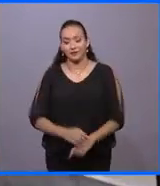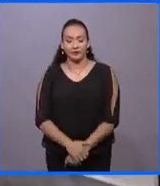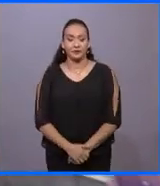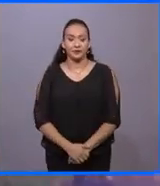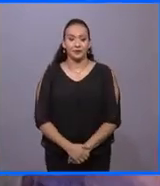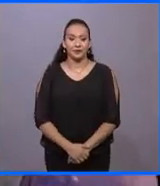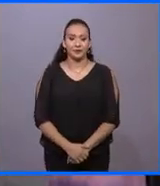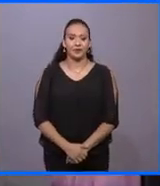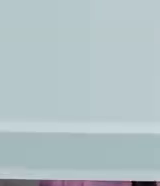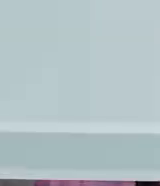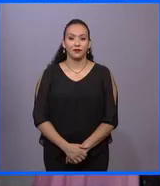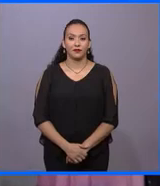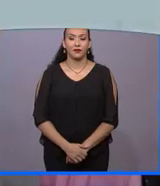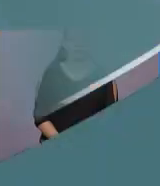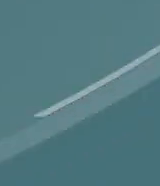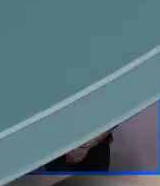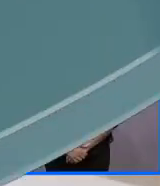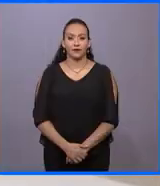Sánchez Cabrera.